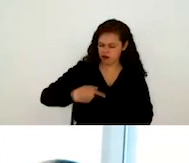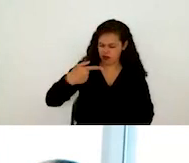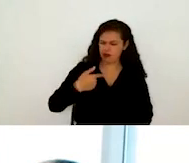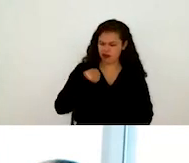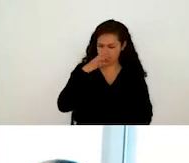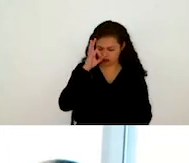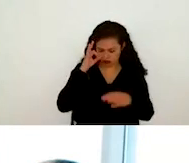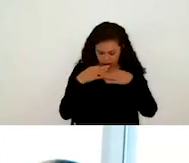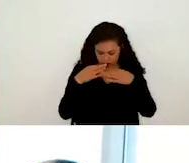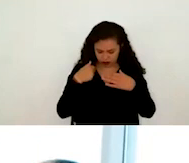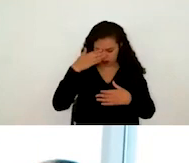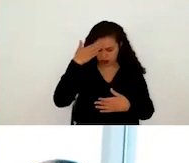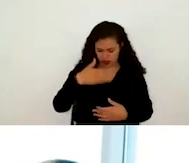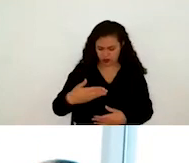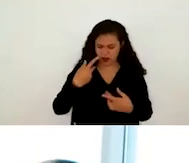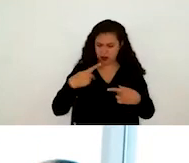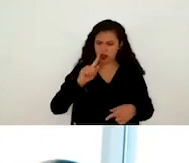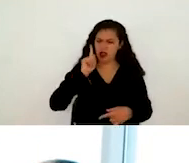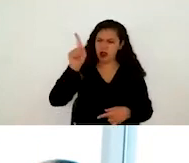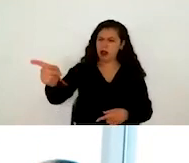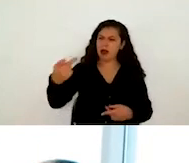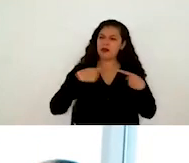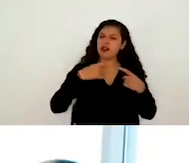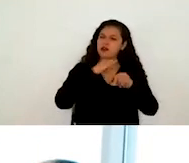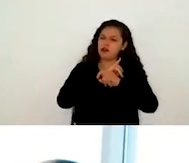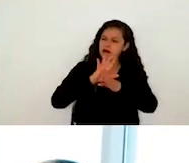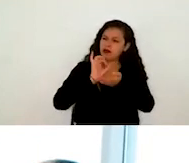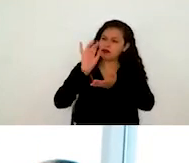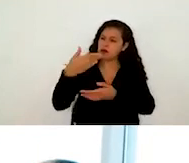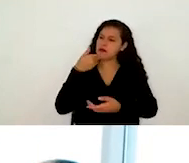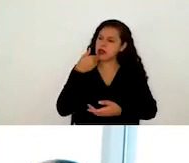para saber si a la otra persona delegó la información